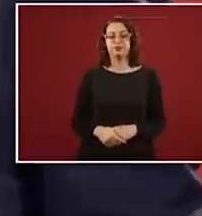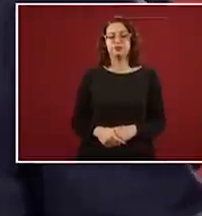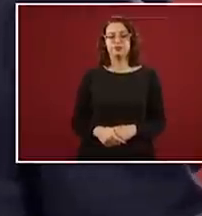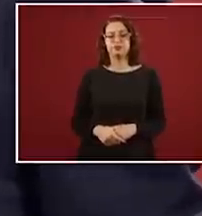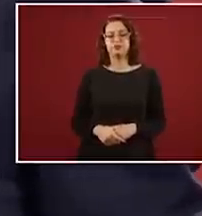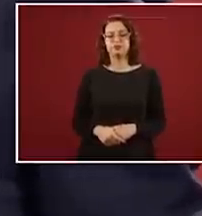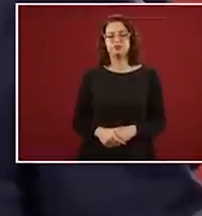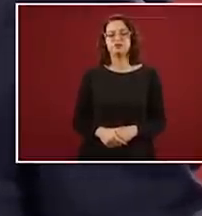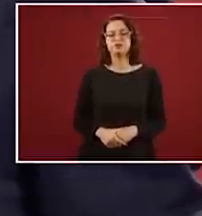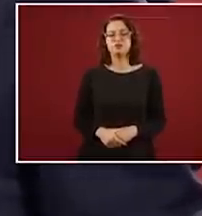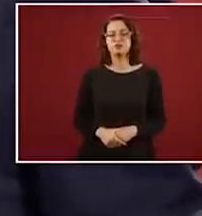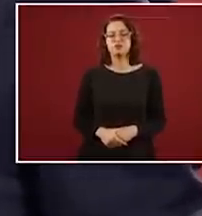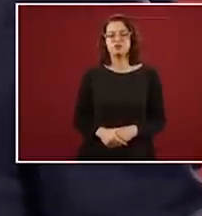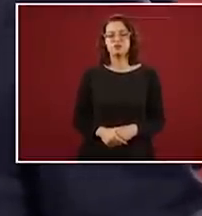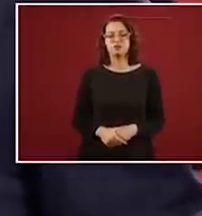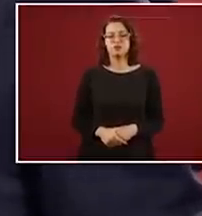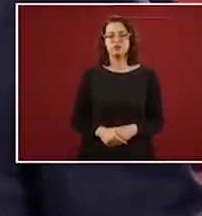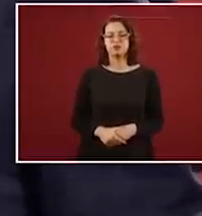como